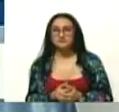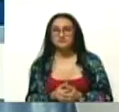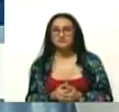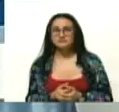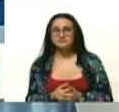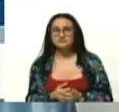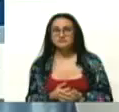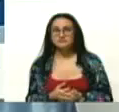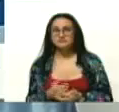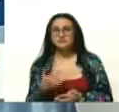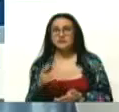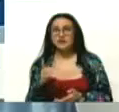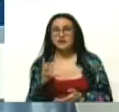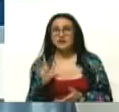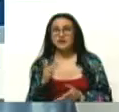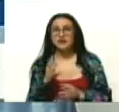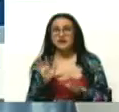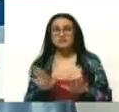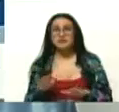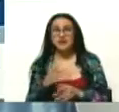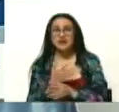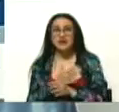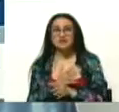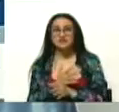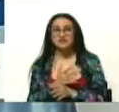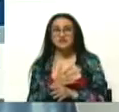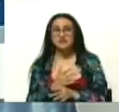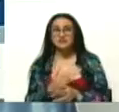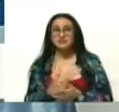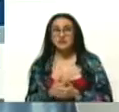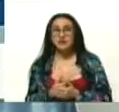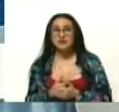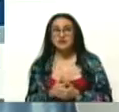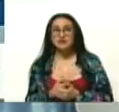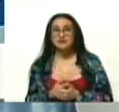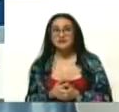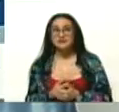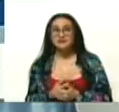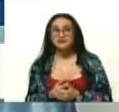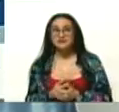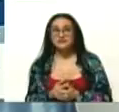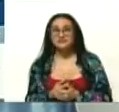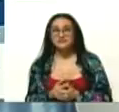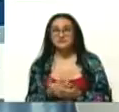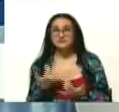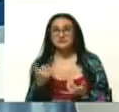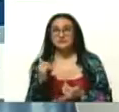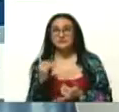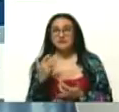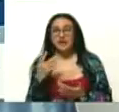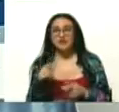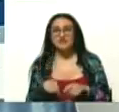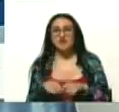ella, de tener las relaciones sexuales con un adulto, entonces, bueno, bien, ya ahí no es una